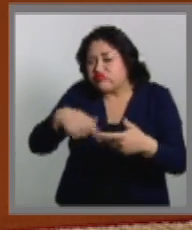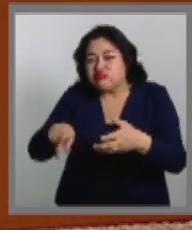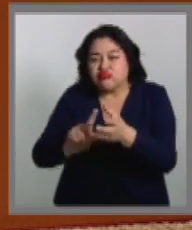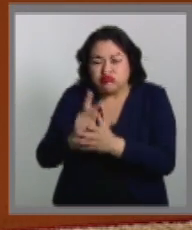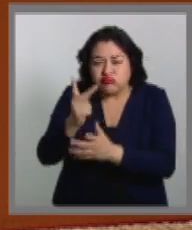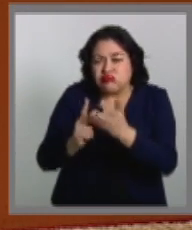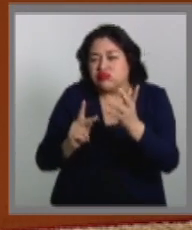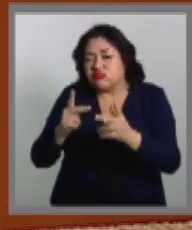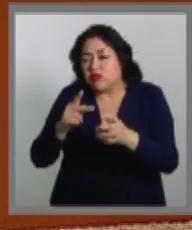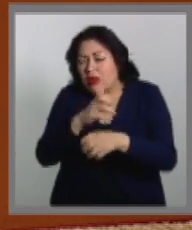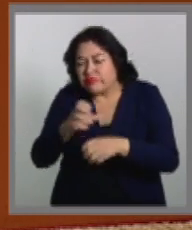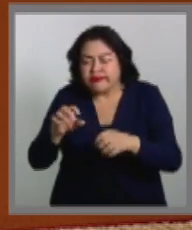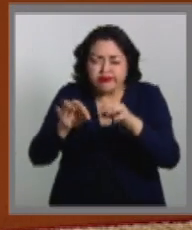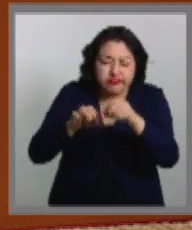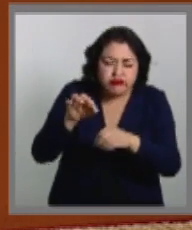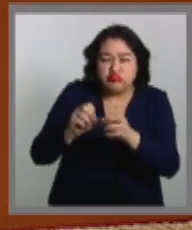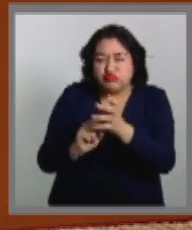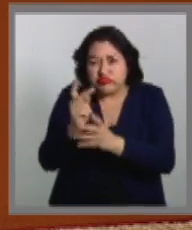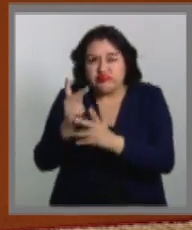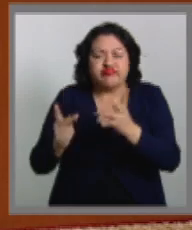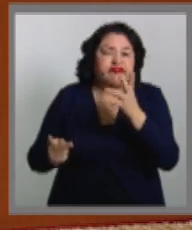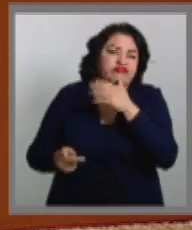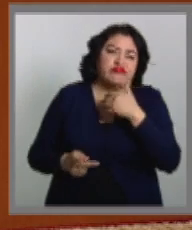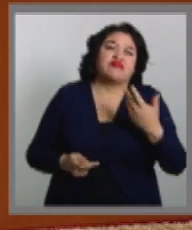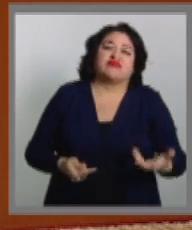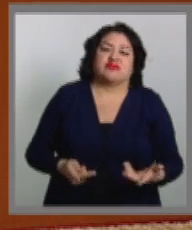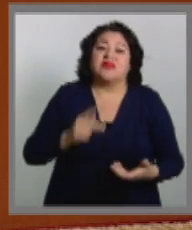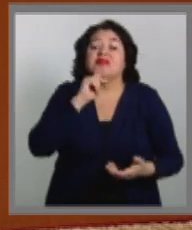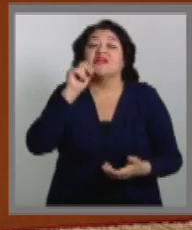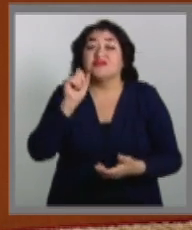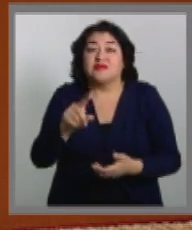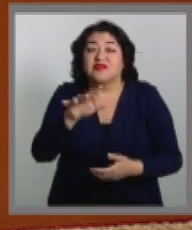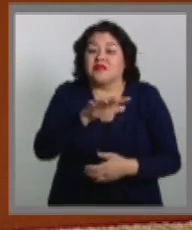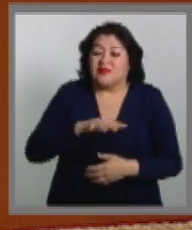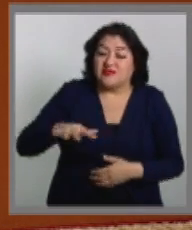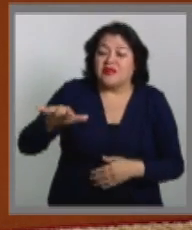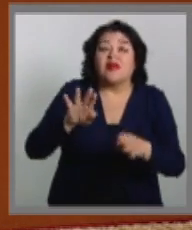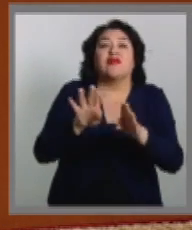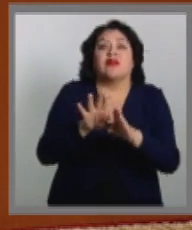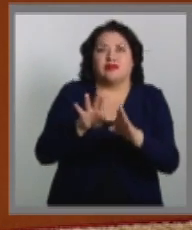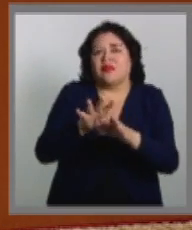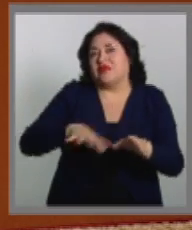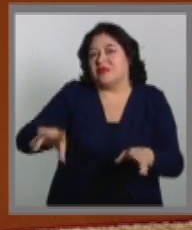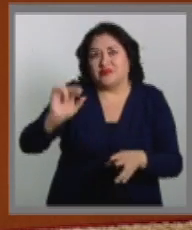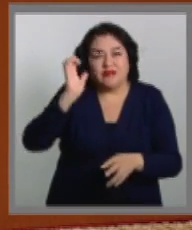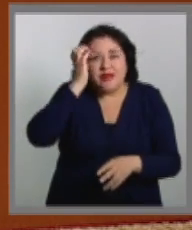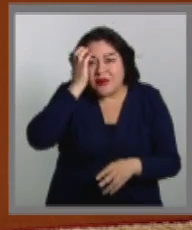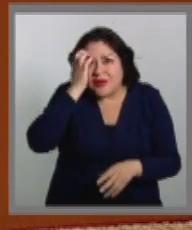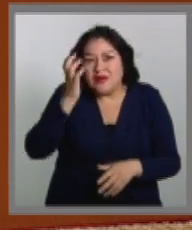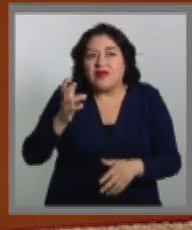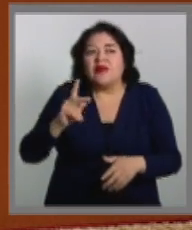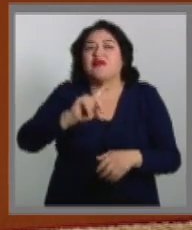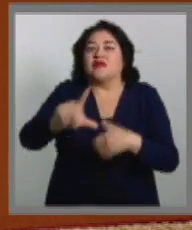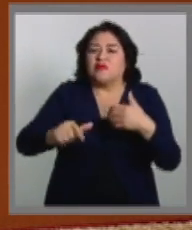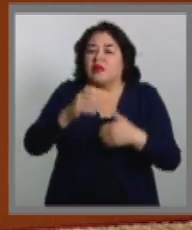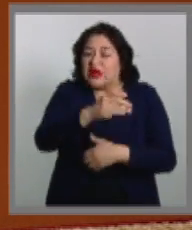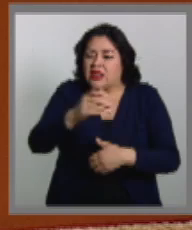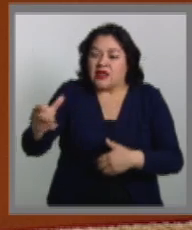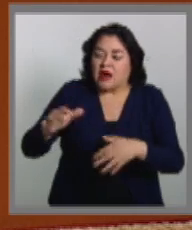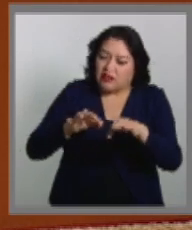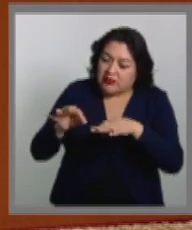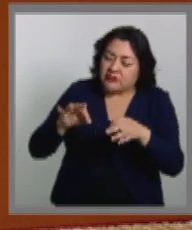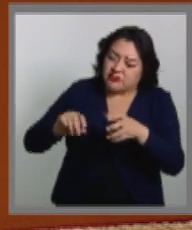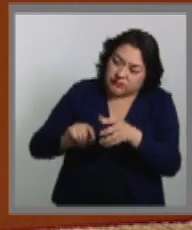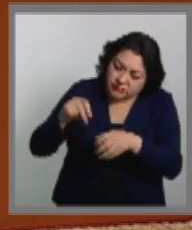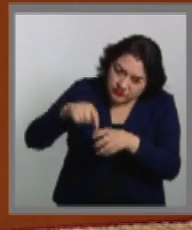respalda, como un instrumento de política pública para promover el desarrollo rural sustentable. Bajo